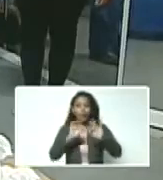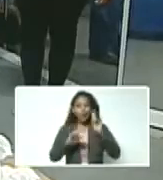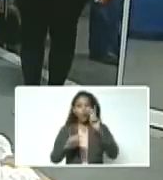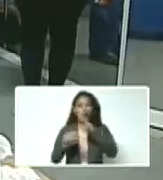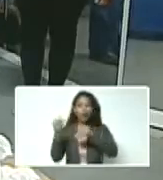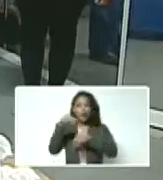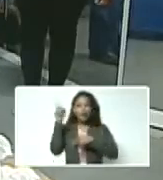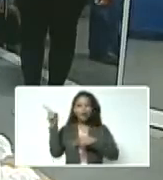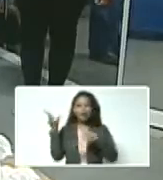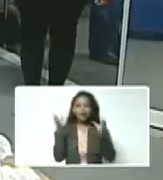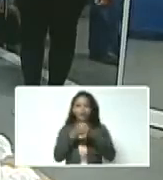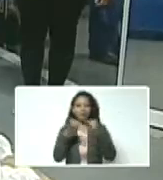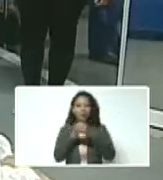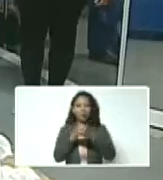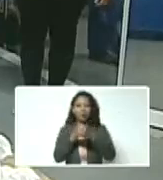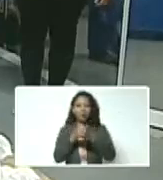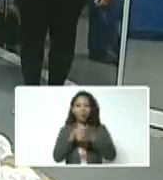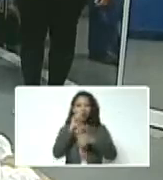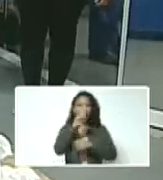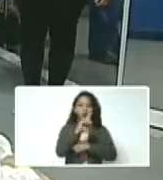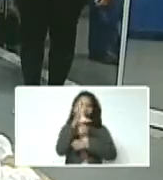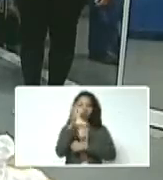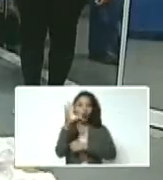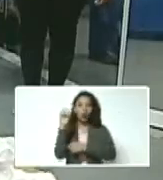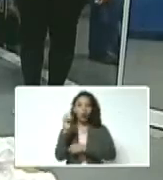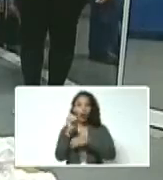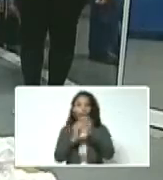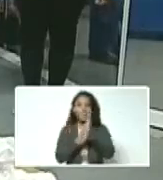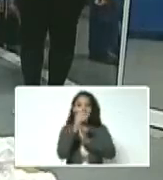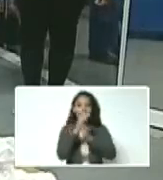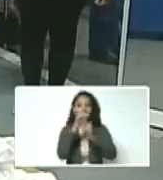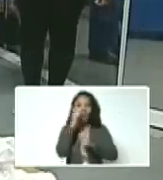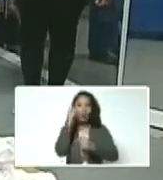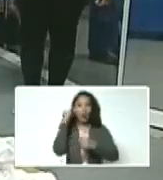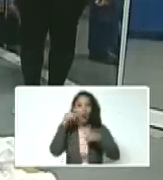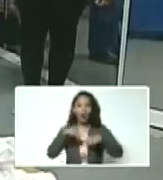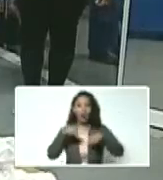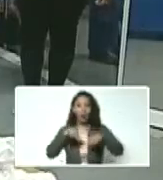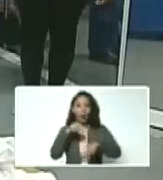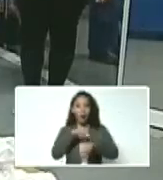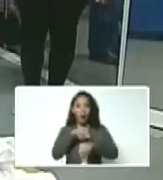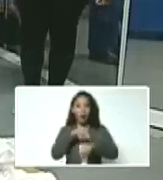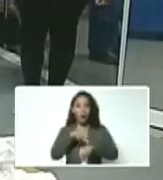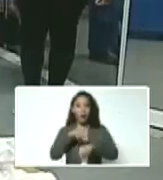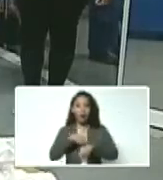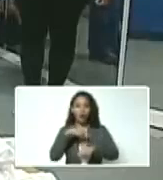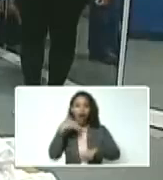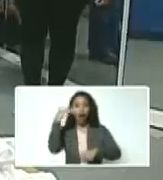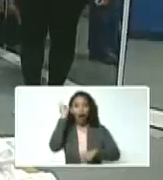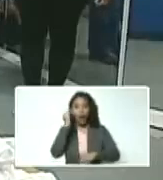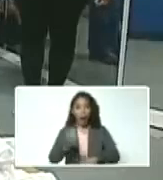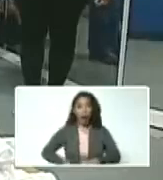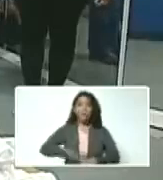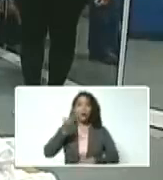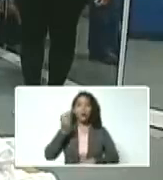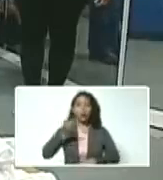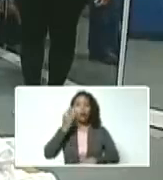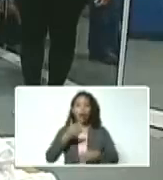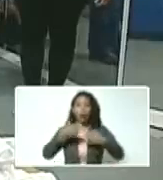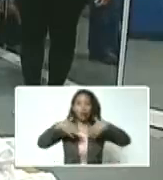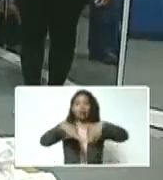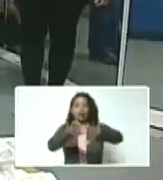este sector, unos 150 emprendedores que en este momento están dándole prioridad a la confección